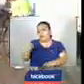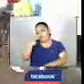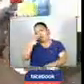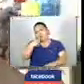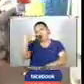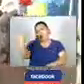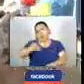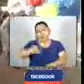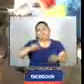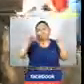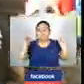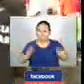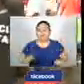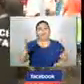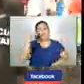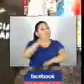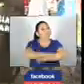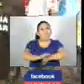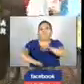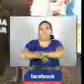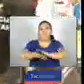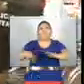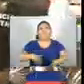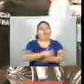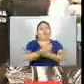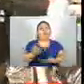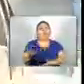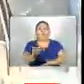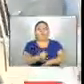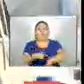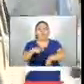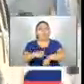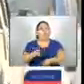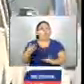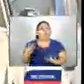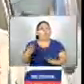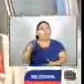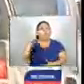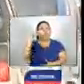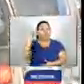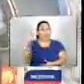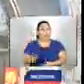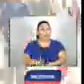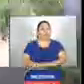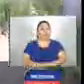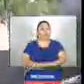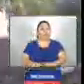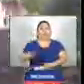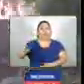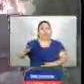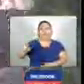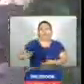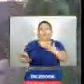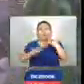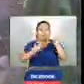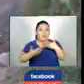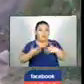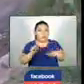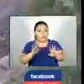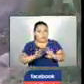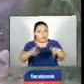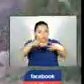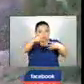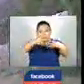policiales tienen la facultad de apresar a cualquier ciudadano por un periodo de 24 horas. Las autoridades policiales además informaron que las